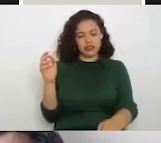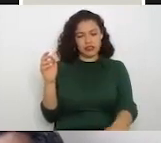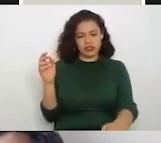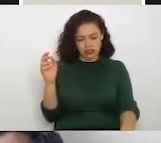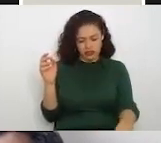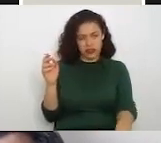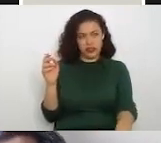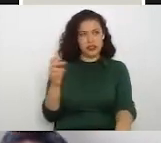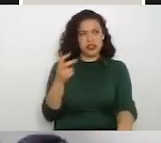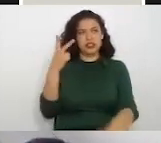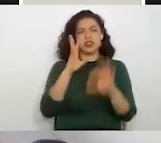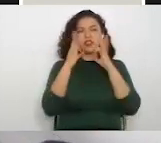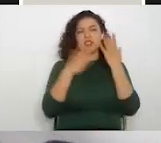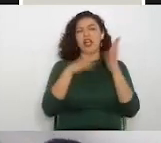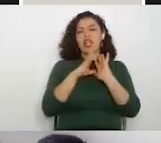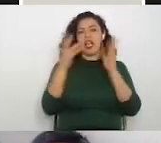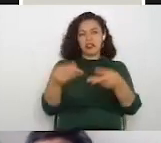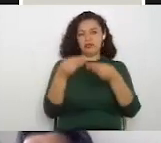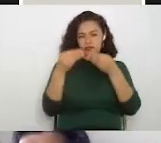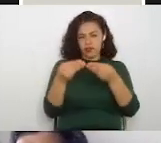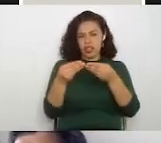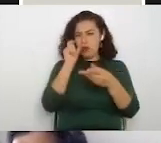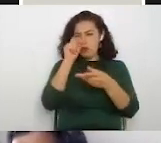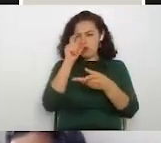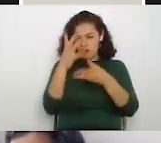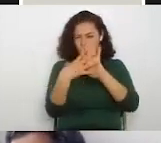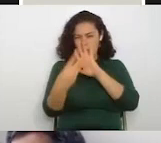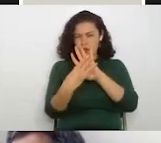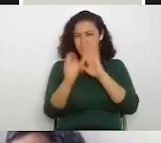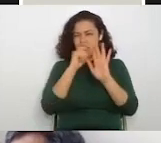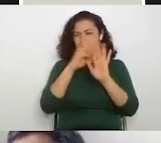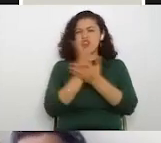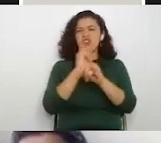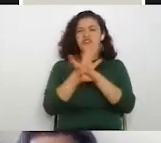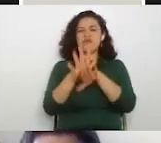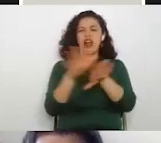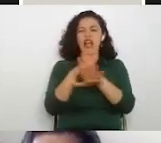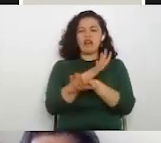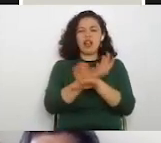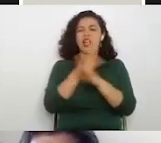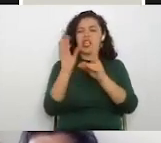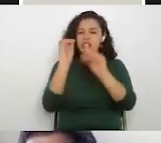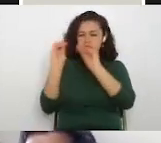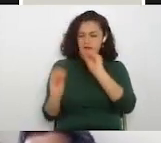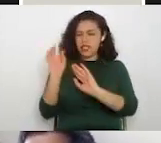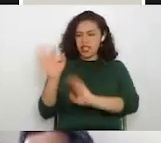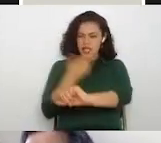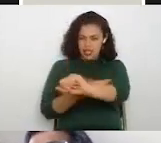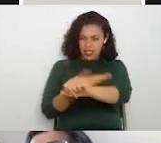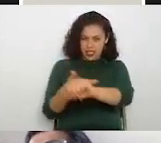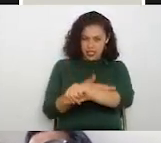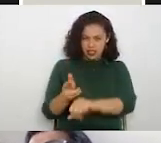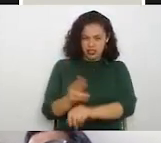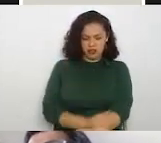digamos, que es el machote en el que vamos a llenar, que una vez que se llena, pues se convierte en el registro resultante, ¿no?